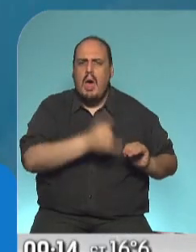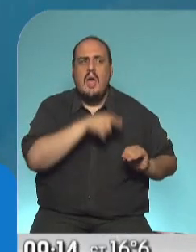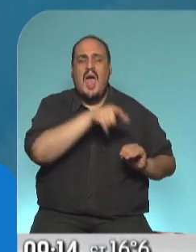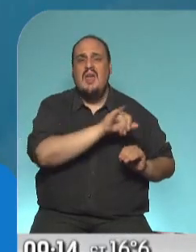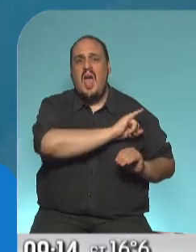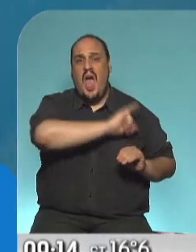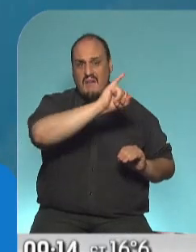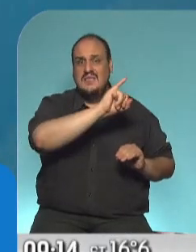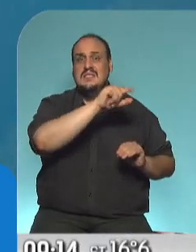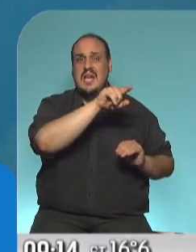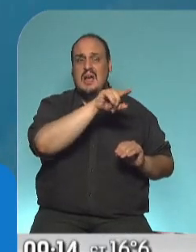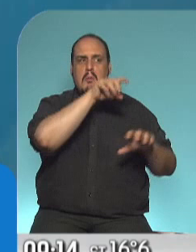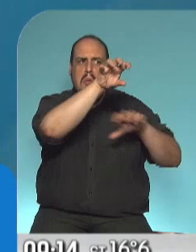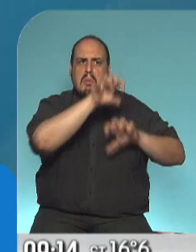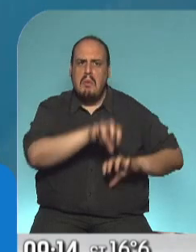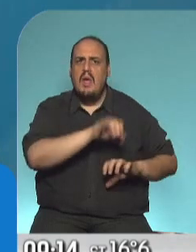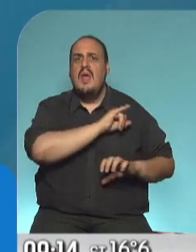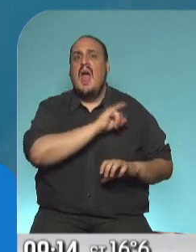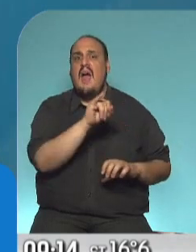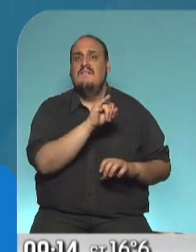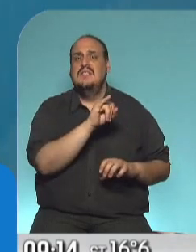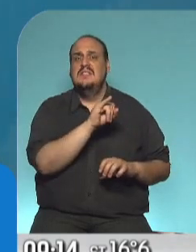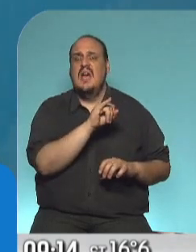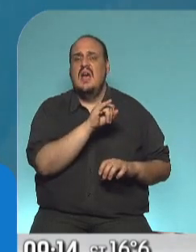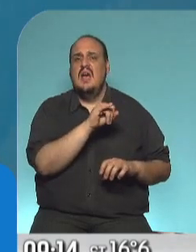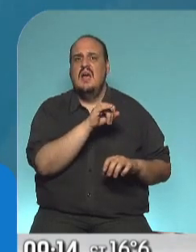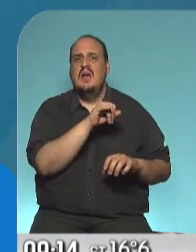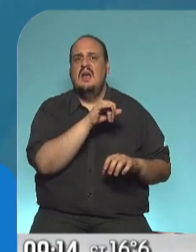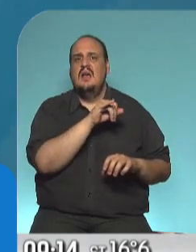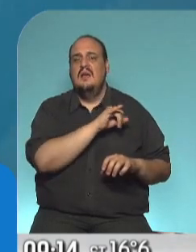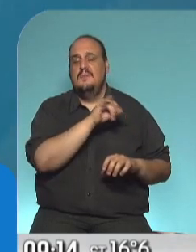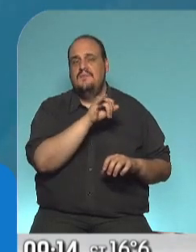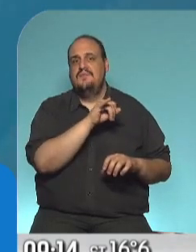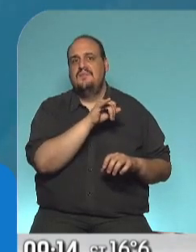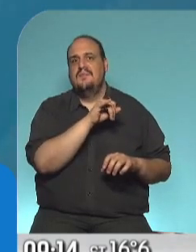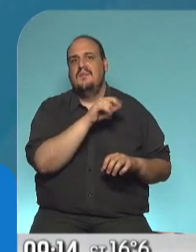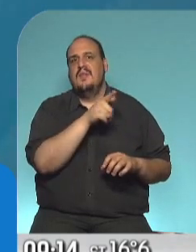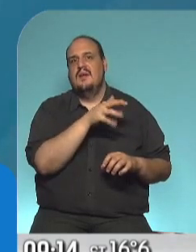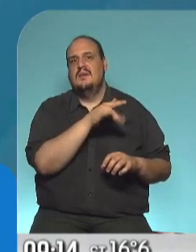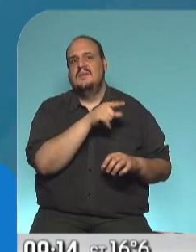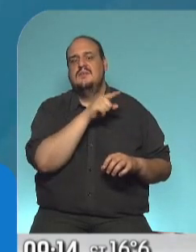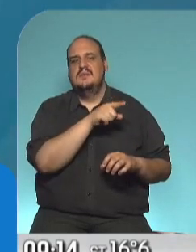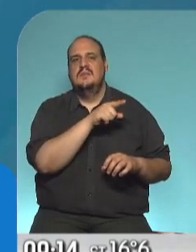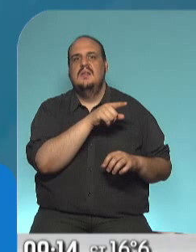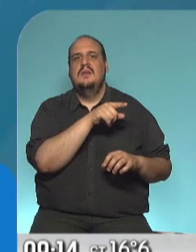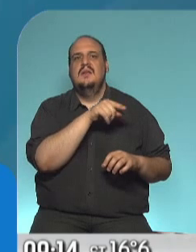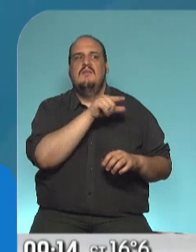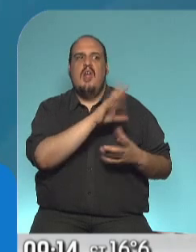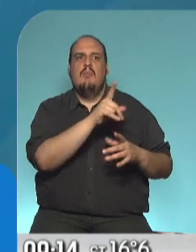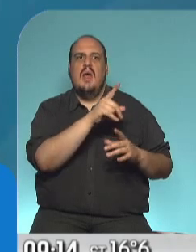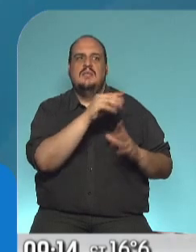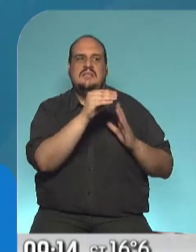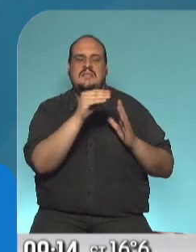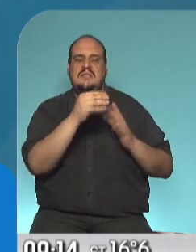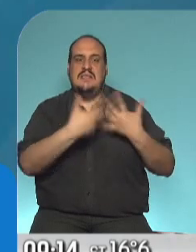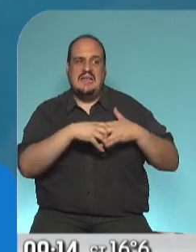de los casos la notificación implica la inclusión de cada uno de los casos al sistema nacional